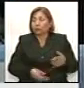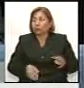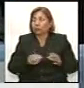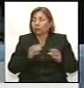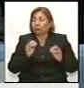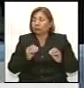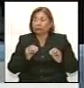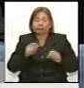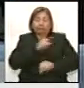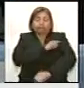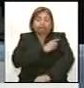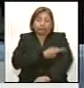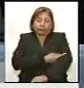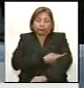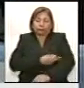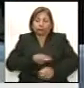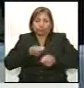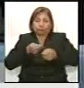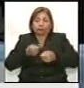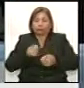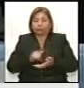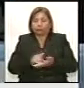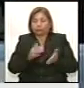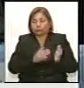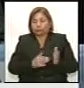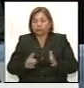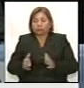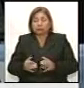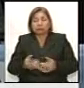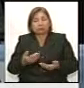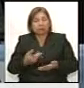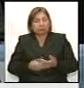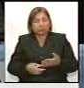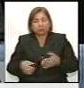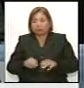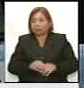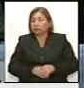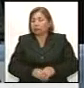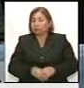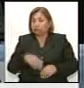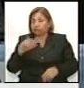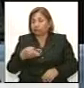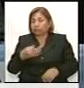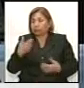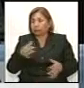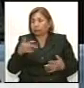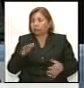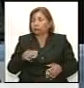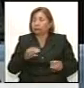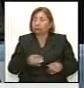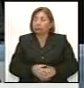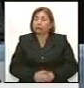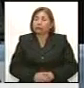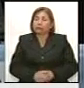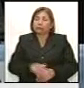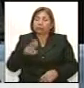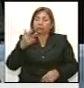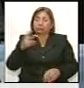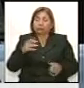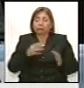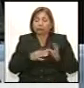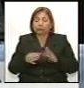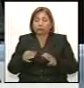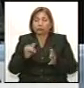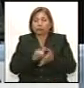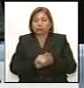se fortalece la obligatoriedad de los planes de desarrollo urbano y se recupera, ¿no es cierto?, las ya existentes. El tercer punto hace